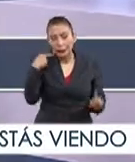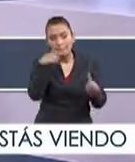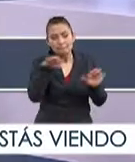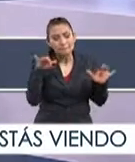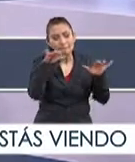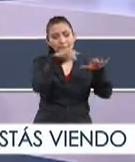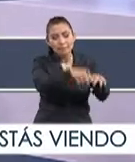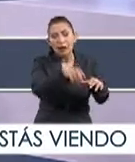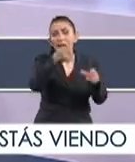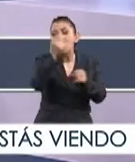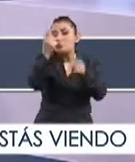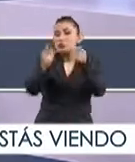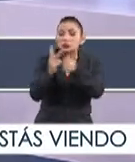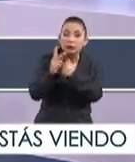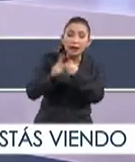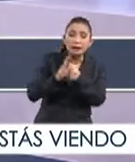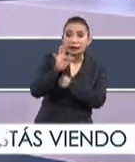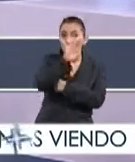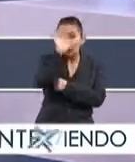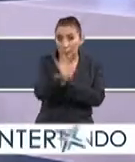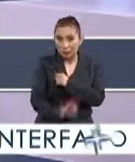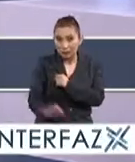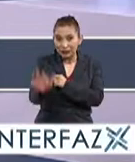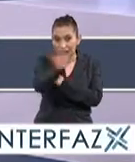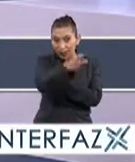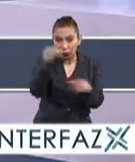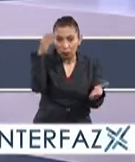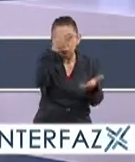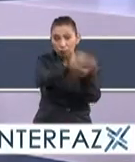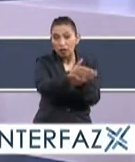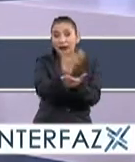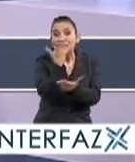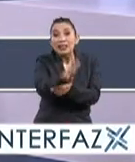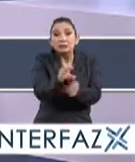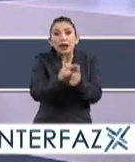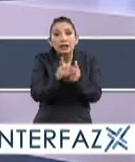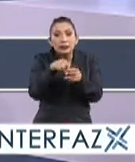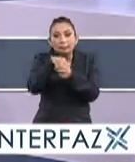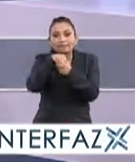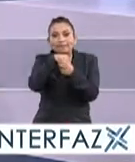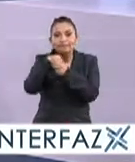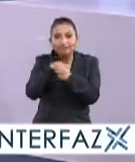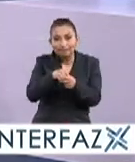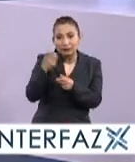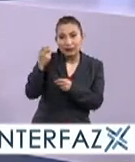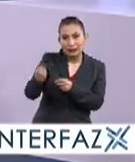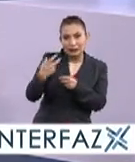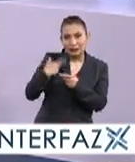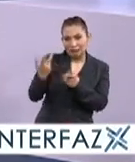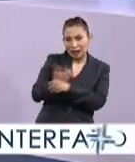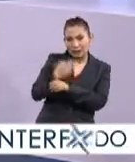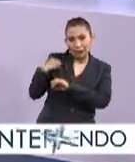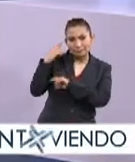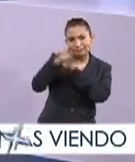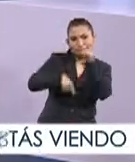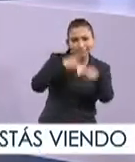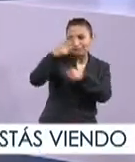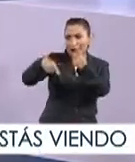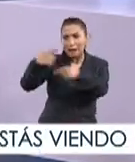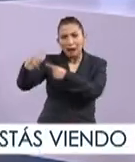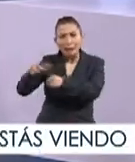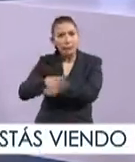concentrados en pocos países. El 50% está en solo 10 países. El fenómeno migratorio repercute,